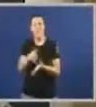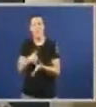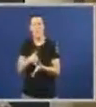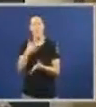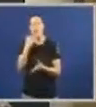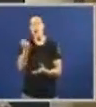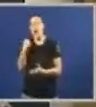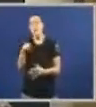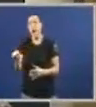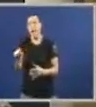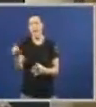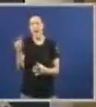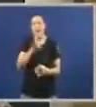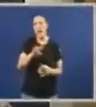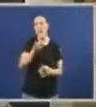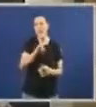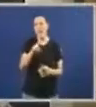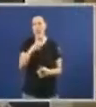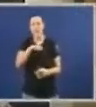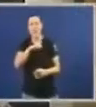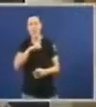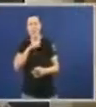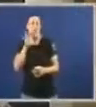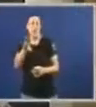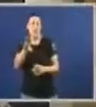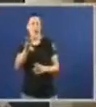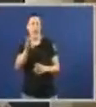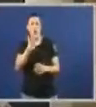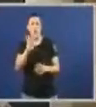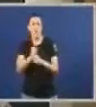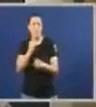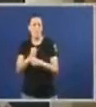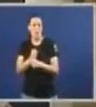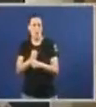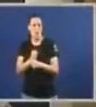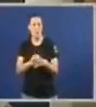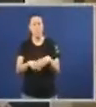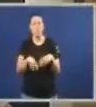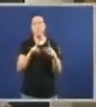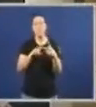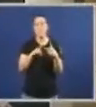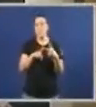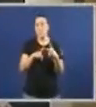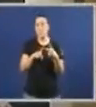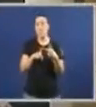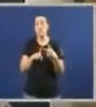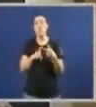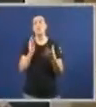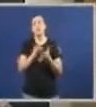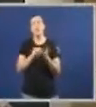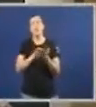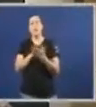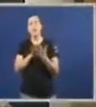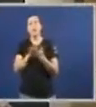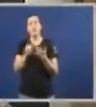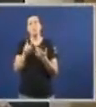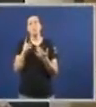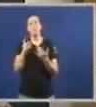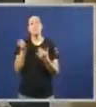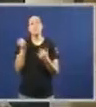fala de amantes, de raza, de nacionalidade ou de emprego En segundo lugar, a doita, gozar dunha posición privilexiada a